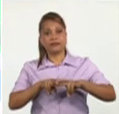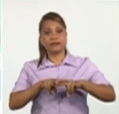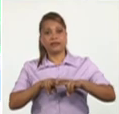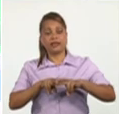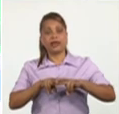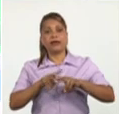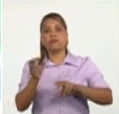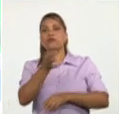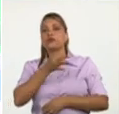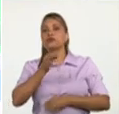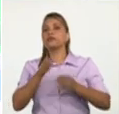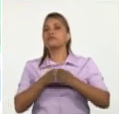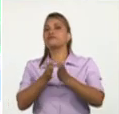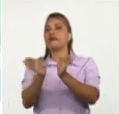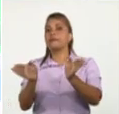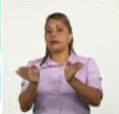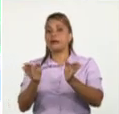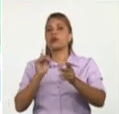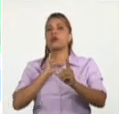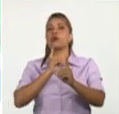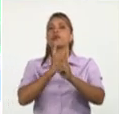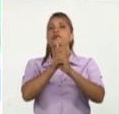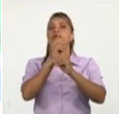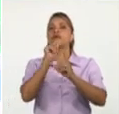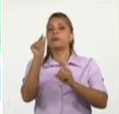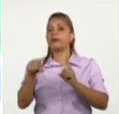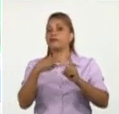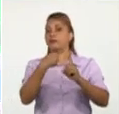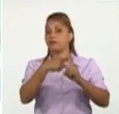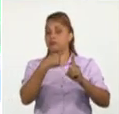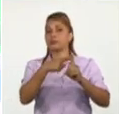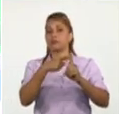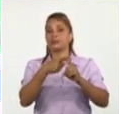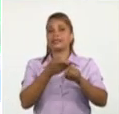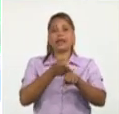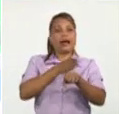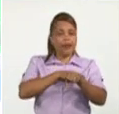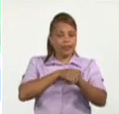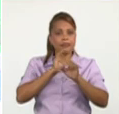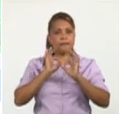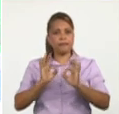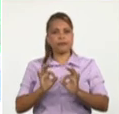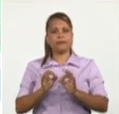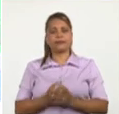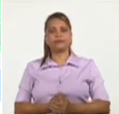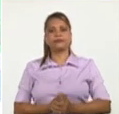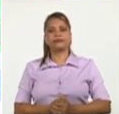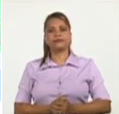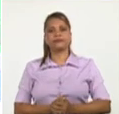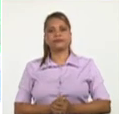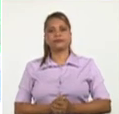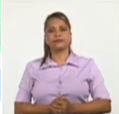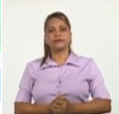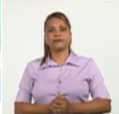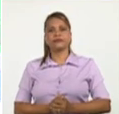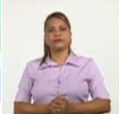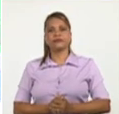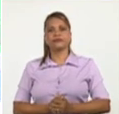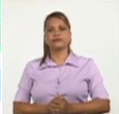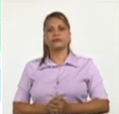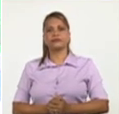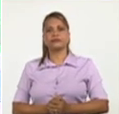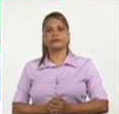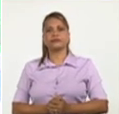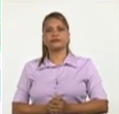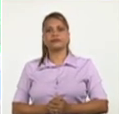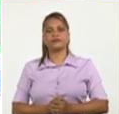Padrón, contacto de un caso ya diagnosticado previamente y que además tenía